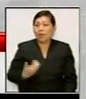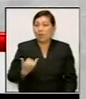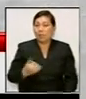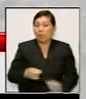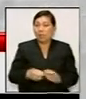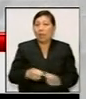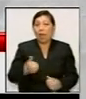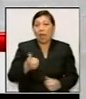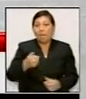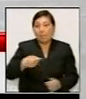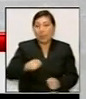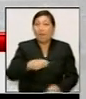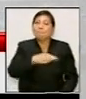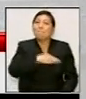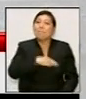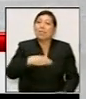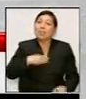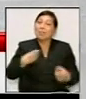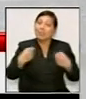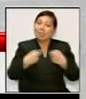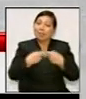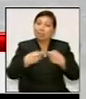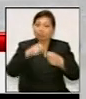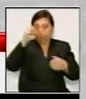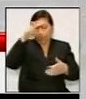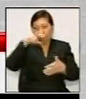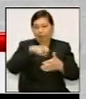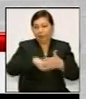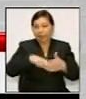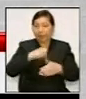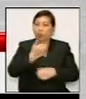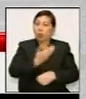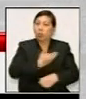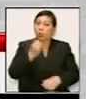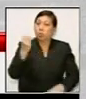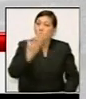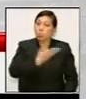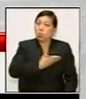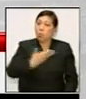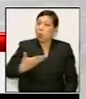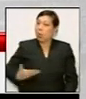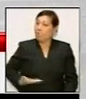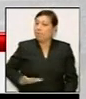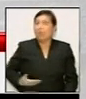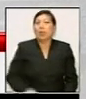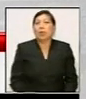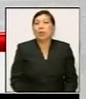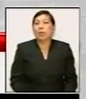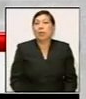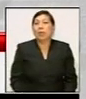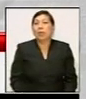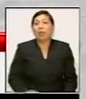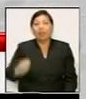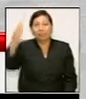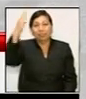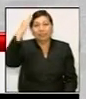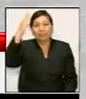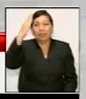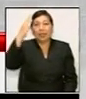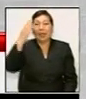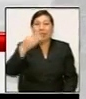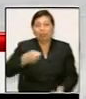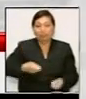partido político. Fue ministro de Energía y Minas durante el segundo gobierno de don Fernando Belaonde Terry